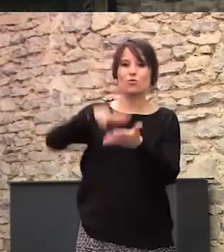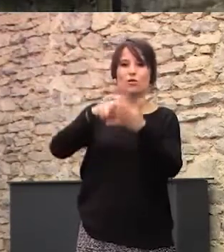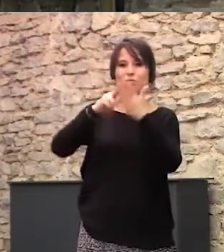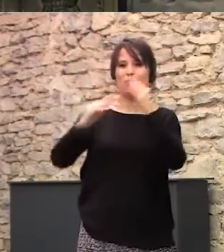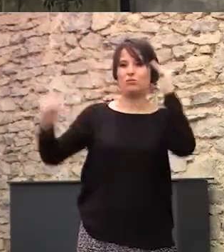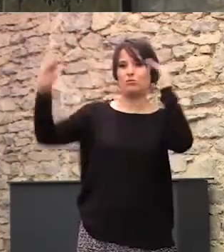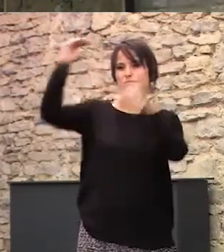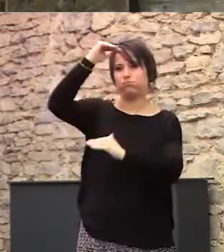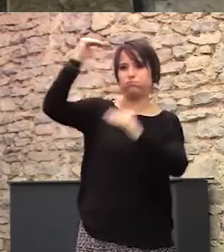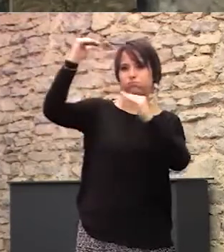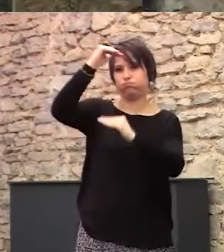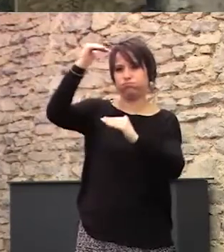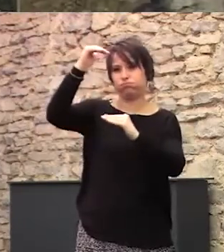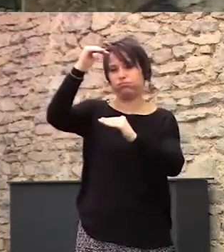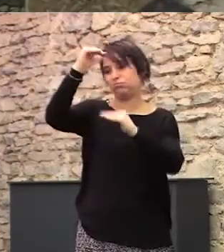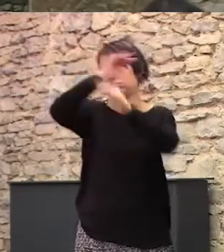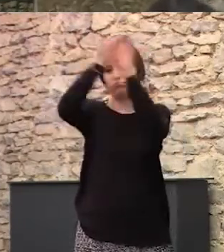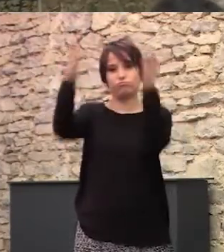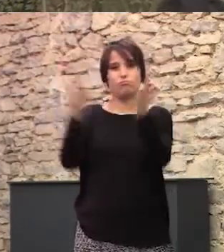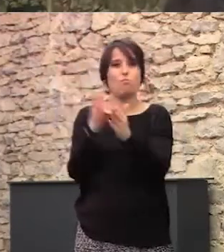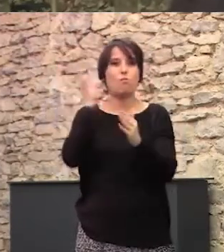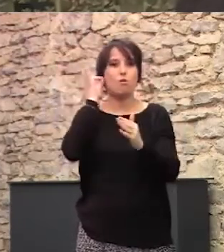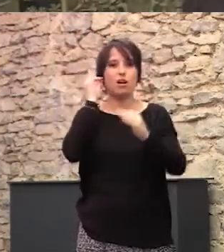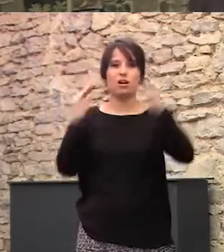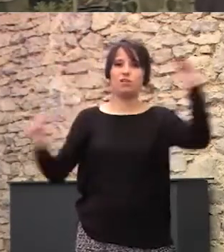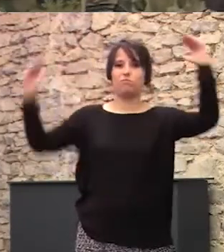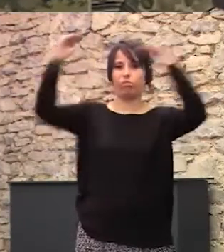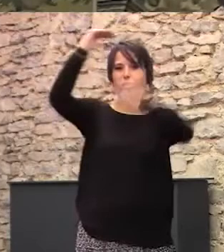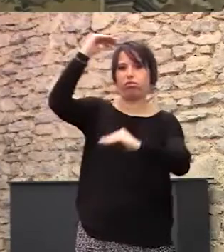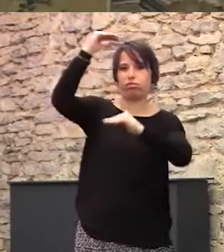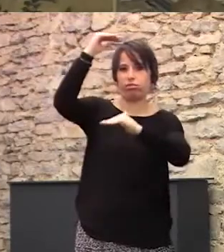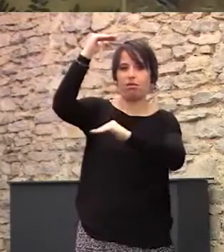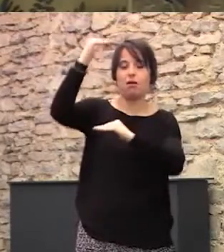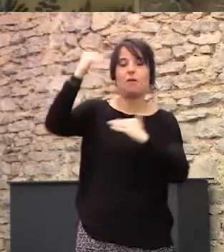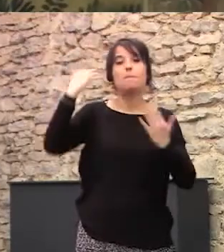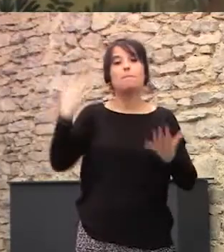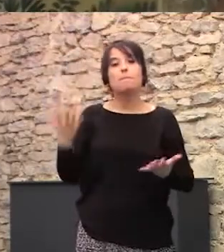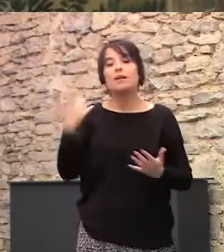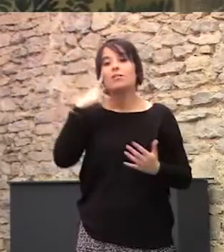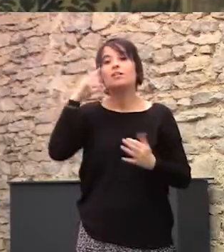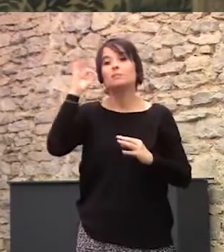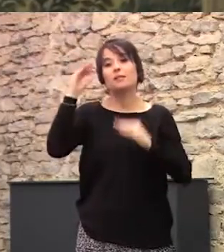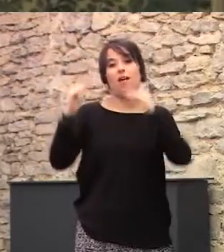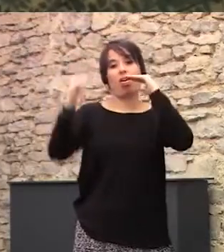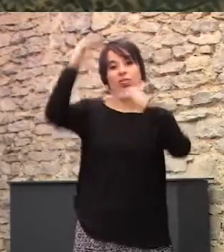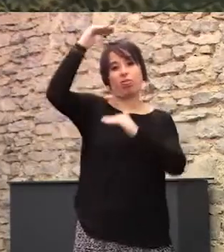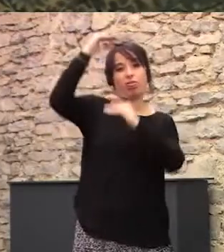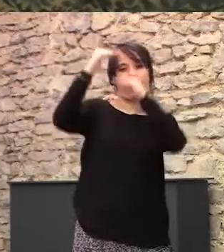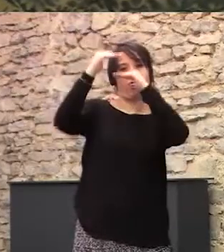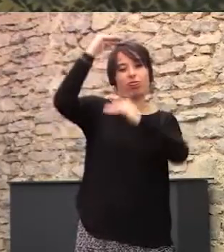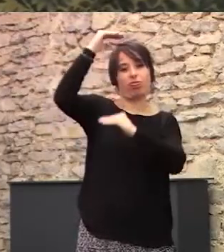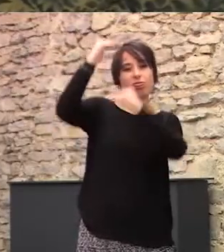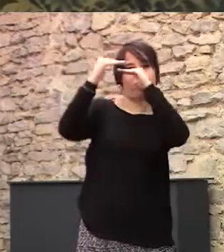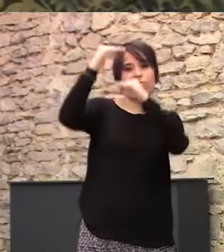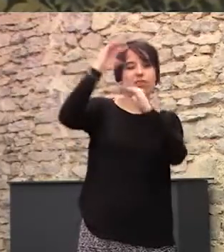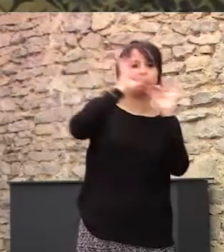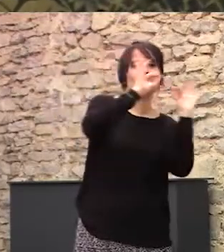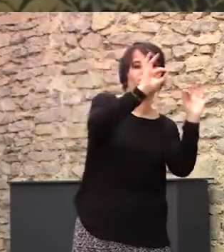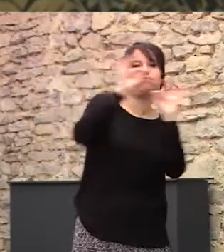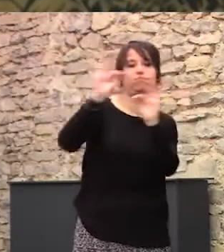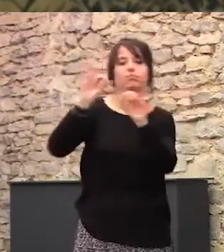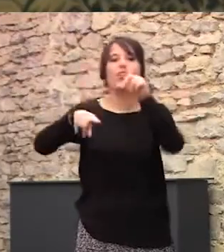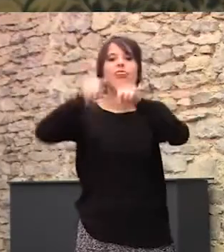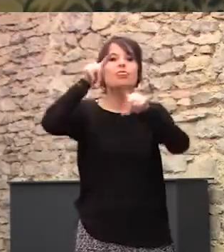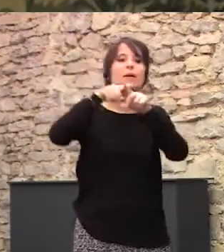subordinación universal de las mujeres, aunque evidentemente esa desigualdad tiene especificidades en cada